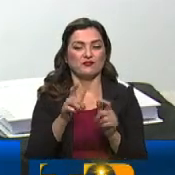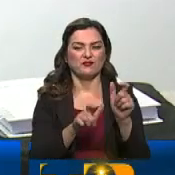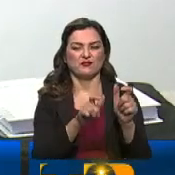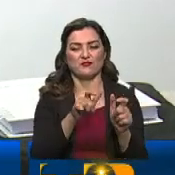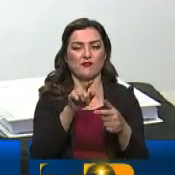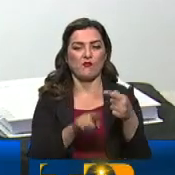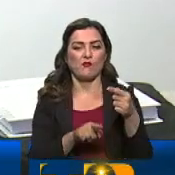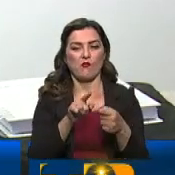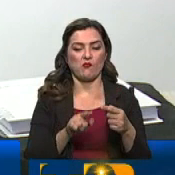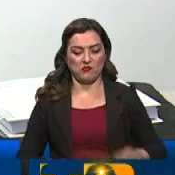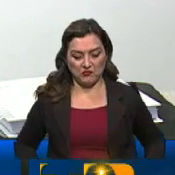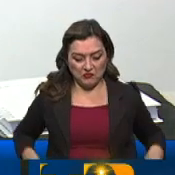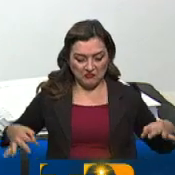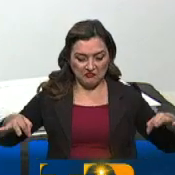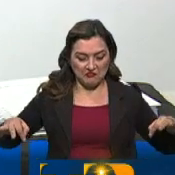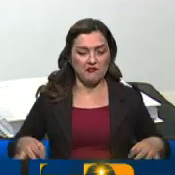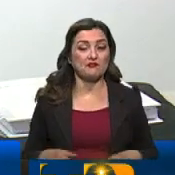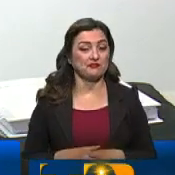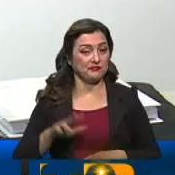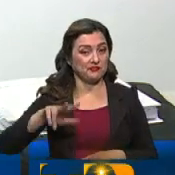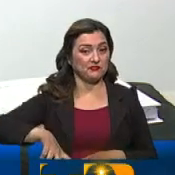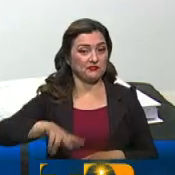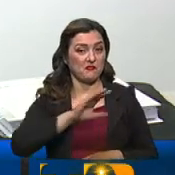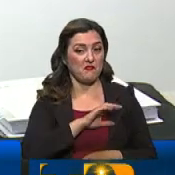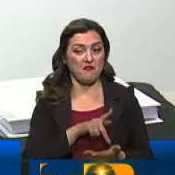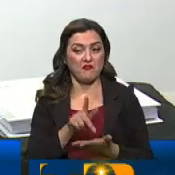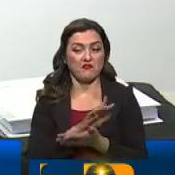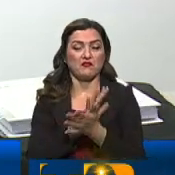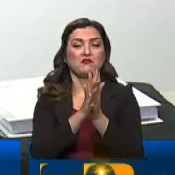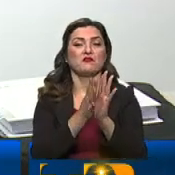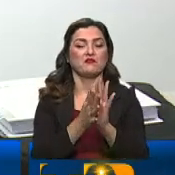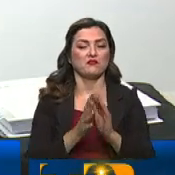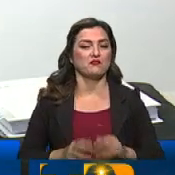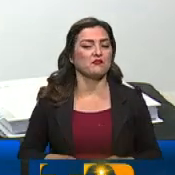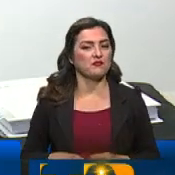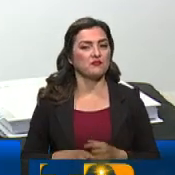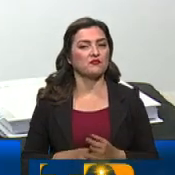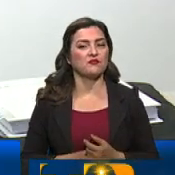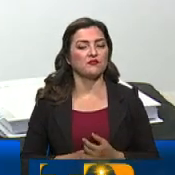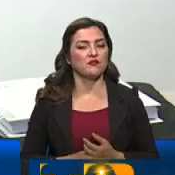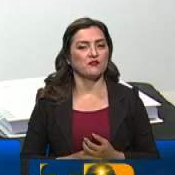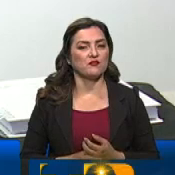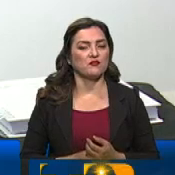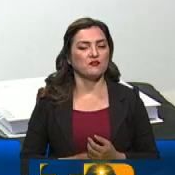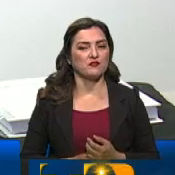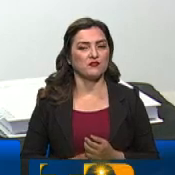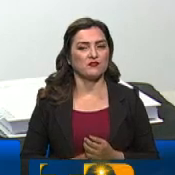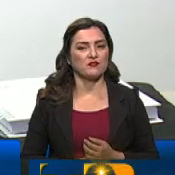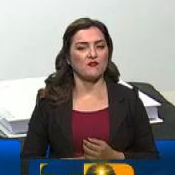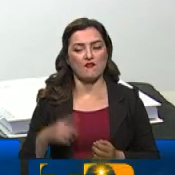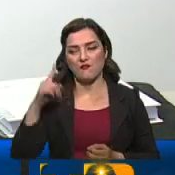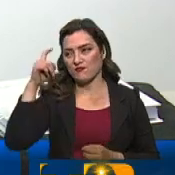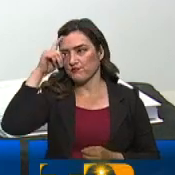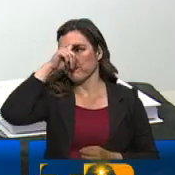recursos. Entonces son 3 meses ya en los que lamentablemente no hemos tenido estos pagos y la situación es tan